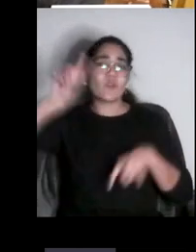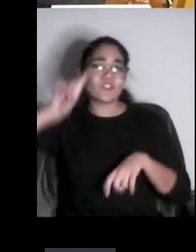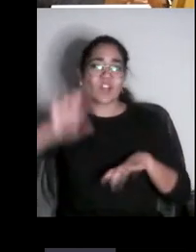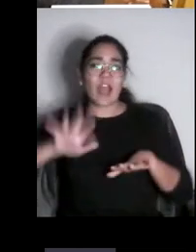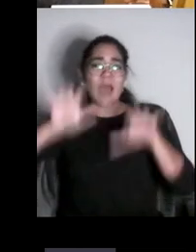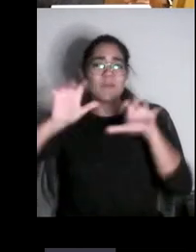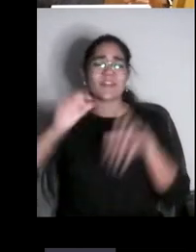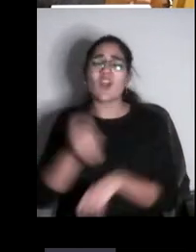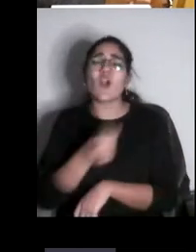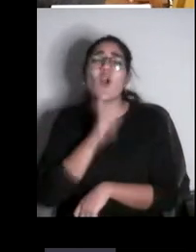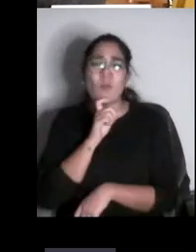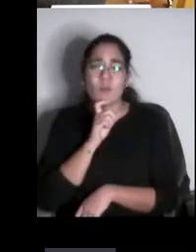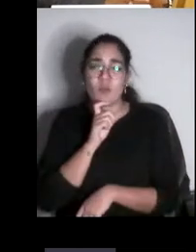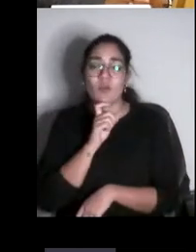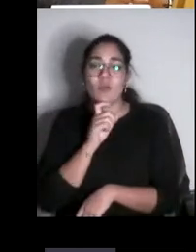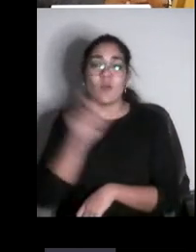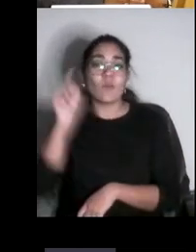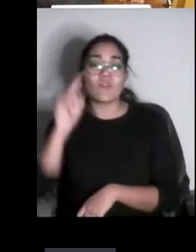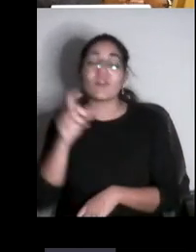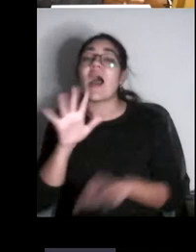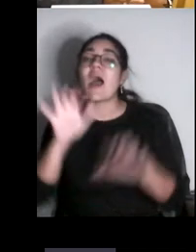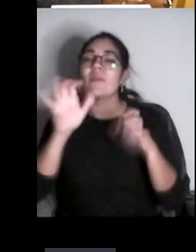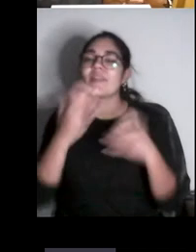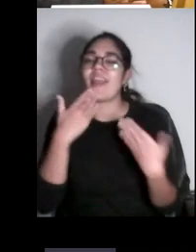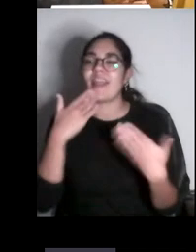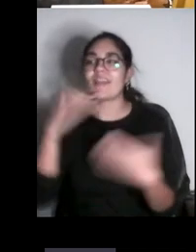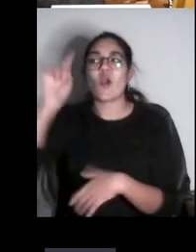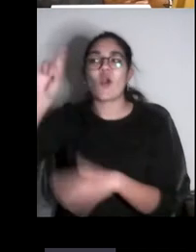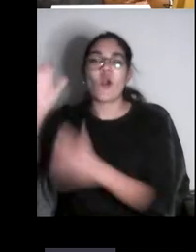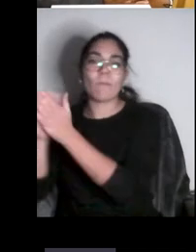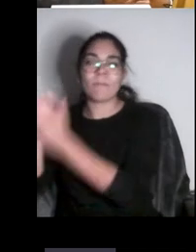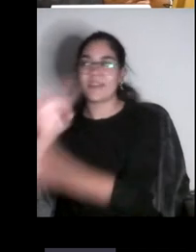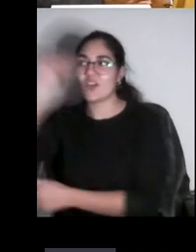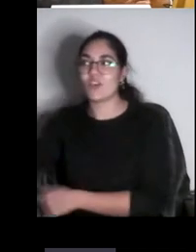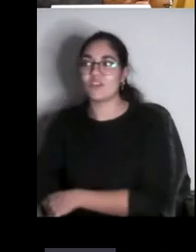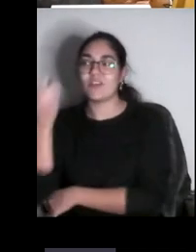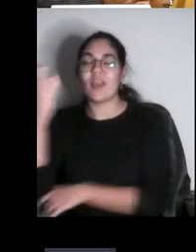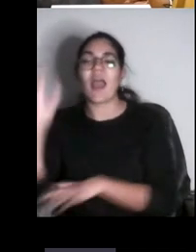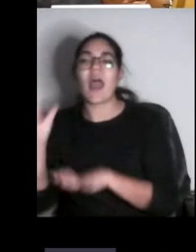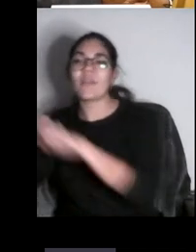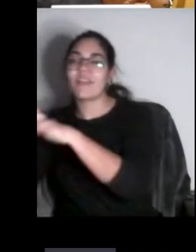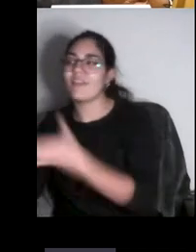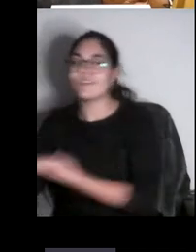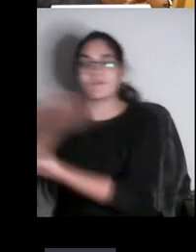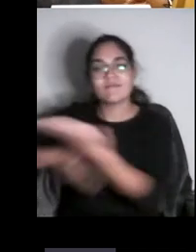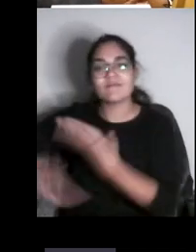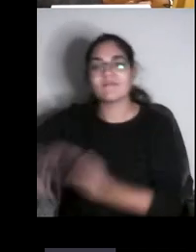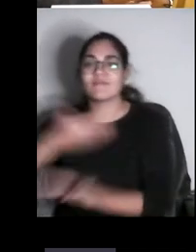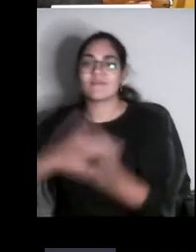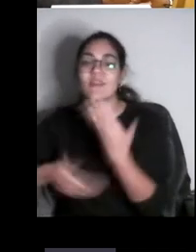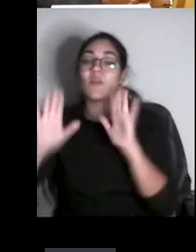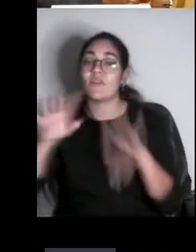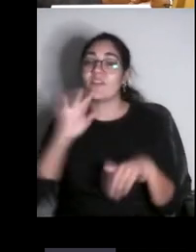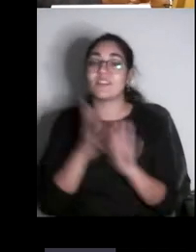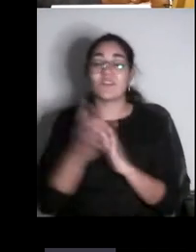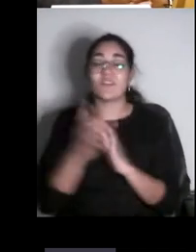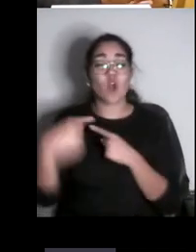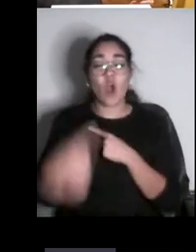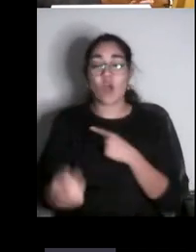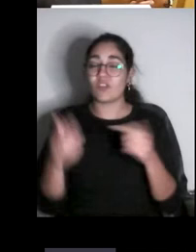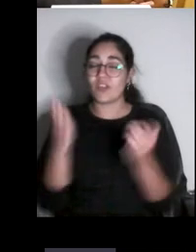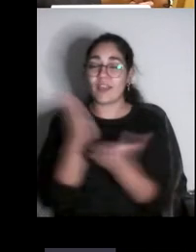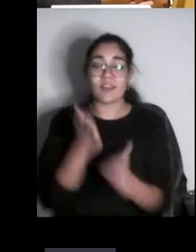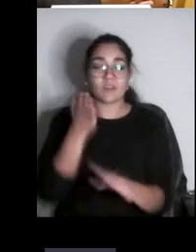compañeros. Los que más saben de educación, los que más sabéis de educación, sois los docentes que estáis todos los días en las aulas de la universidad, que